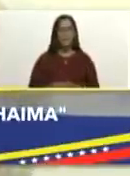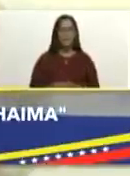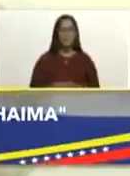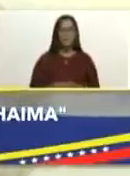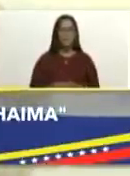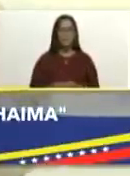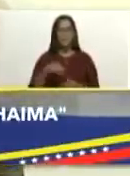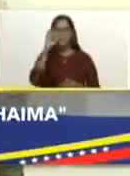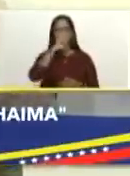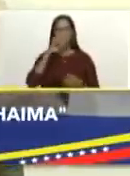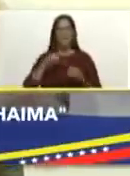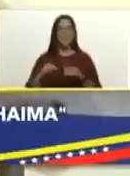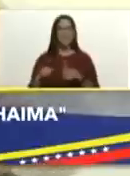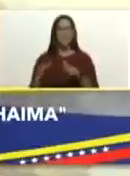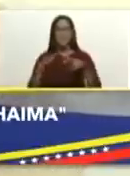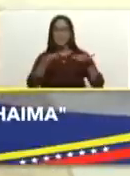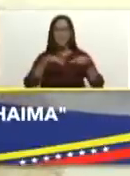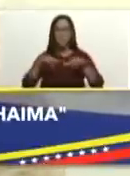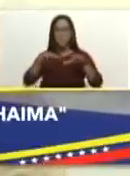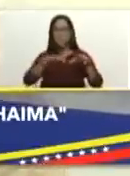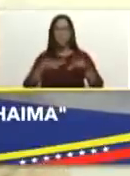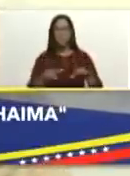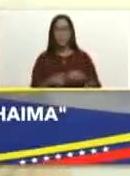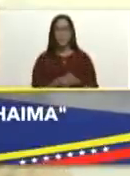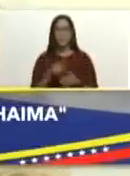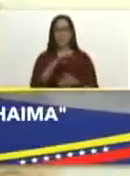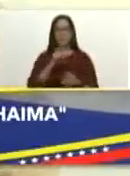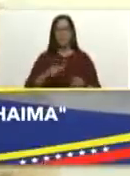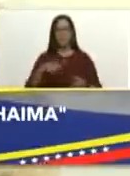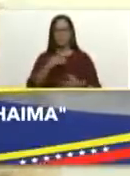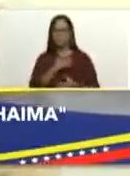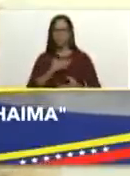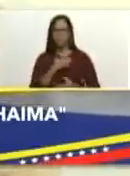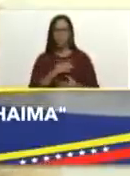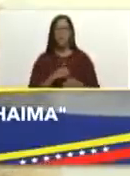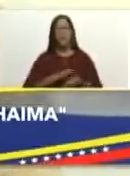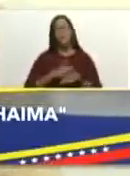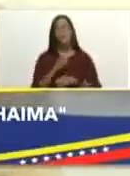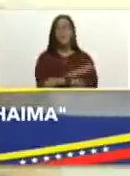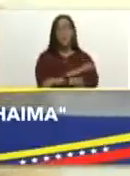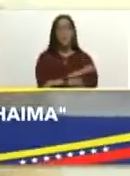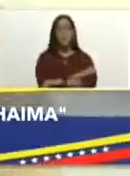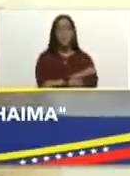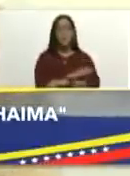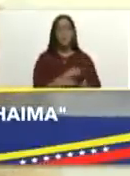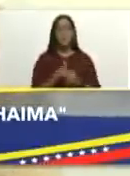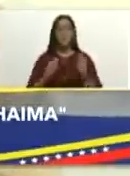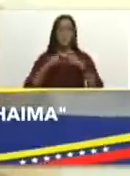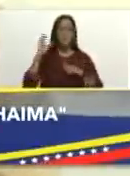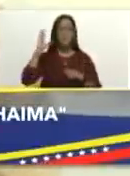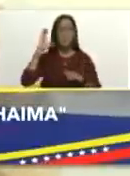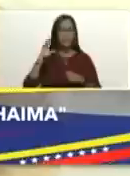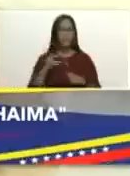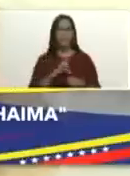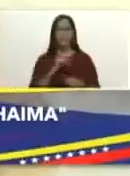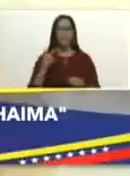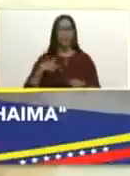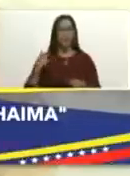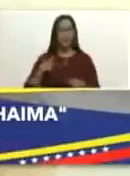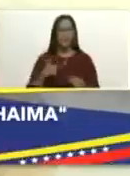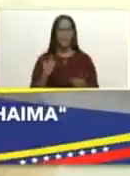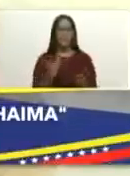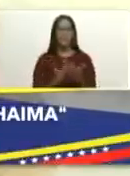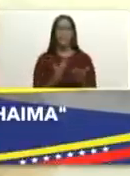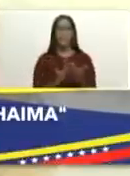enturbiar las aguas para pescar en Río Revuelto, porque esa ultraderecha vende patria, no tiene